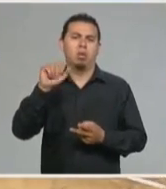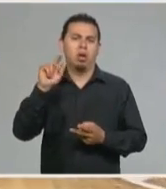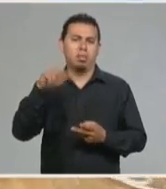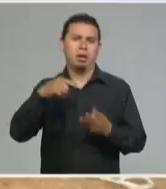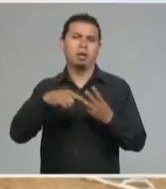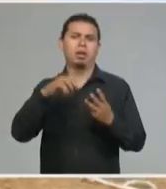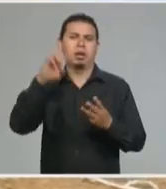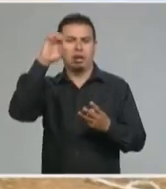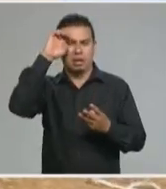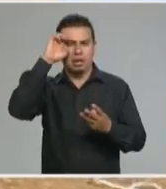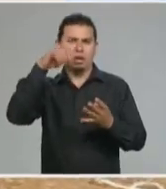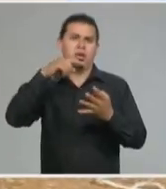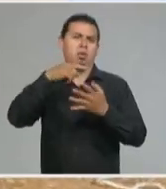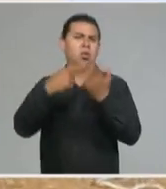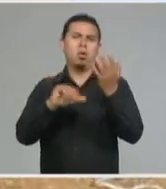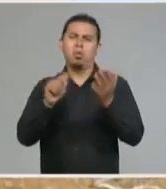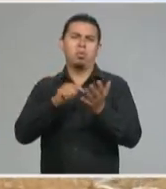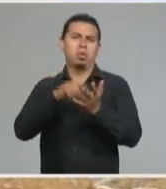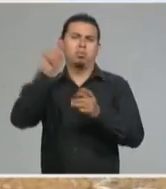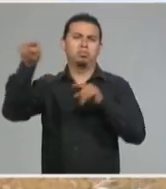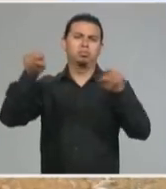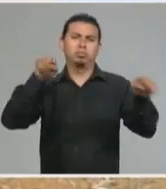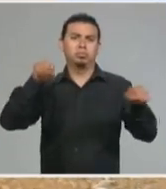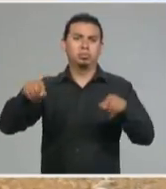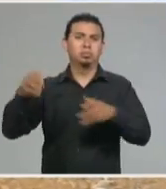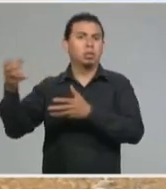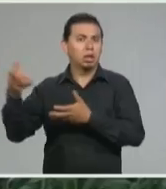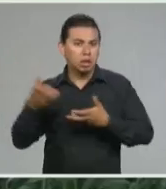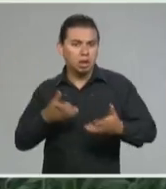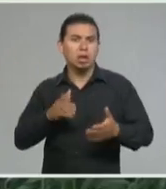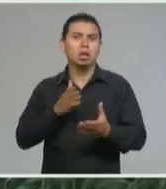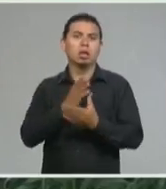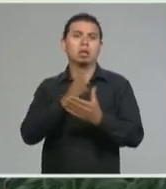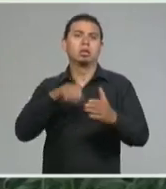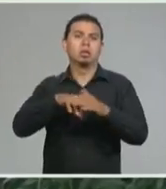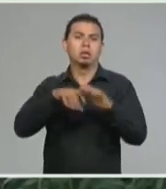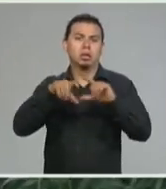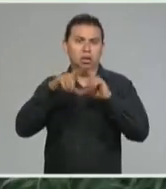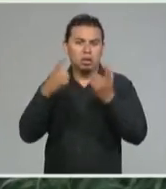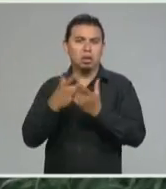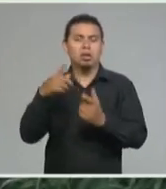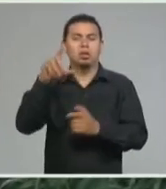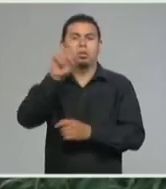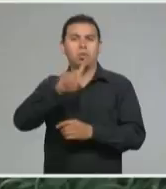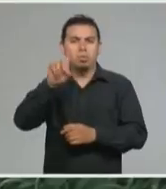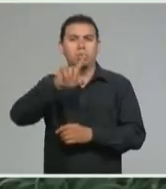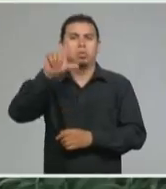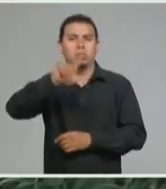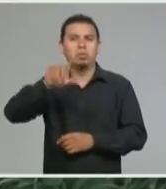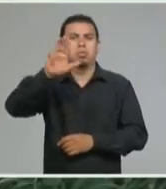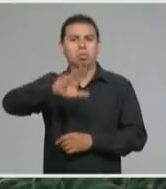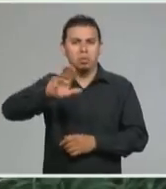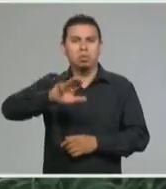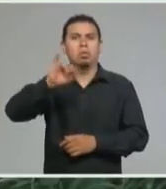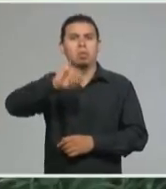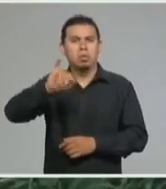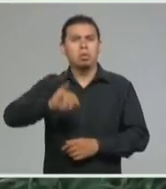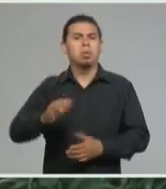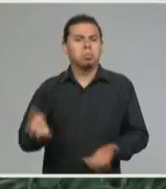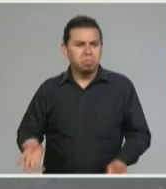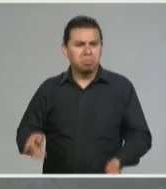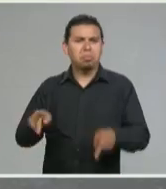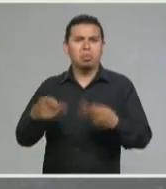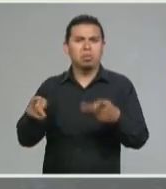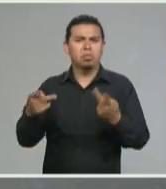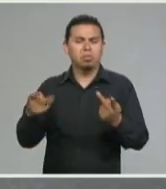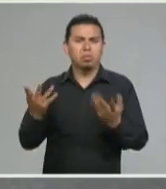Valle de Etla, entre algunas otras localidades, quienes llegan a la central de abasto los domingos, lunes, miércoles y jueves a